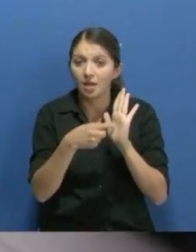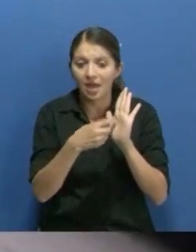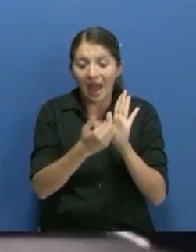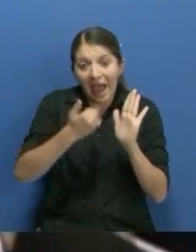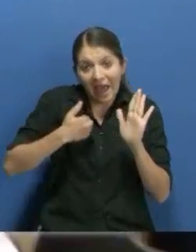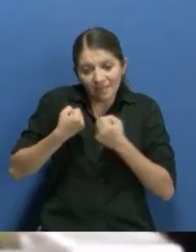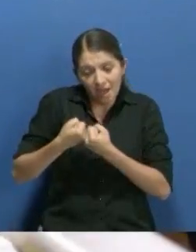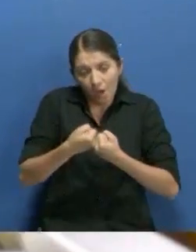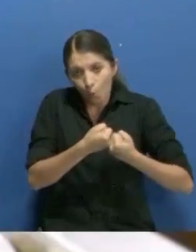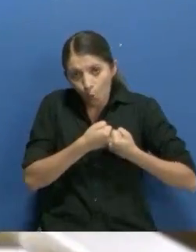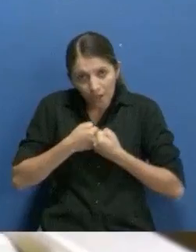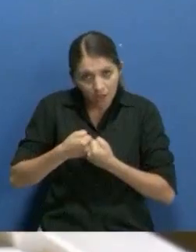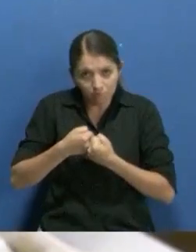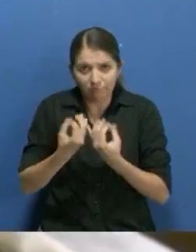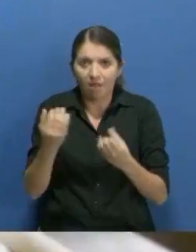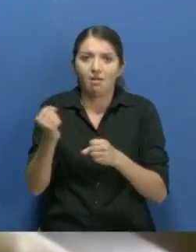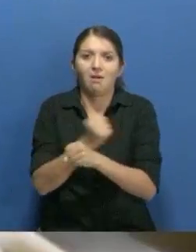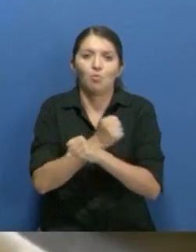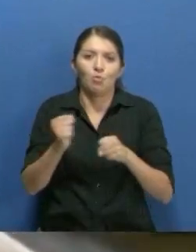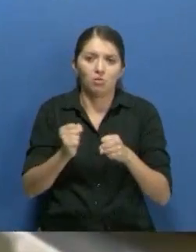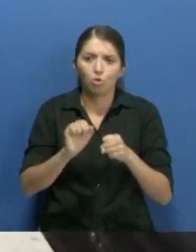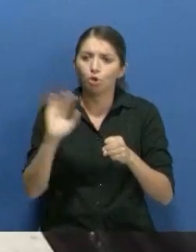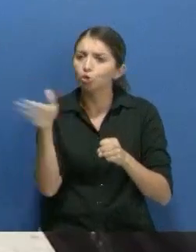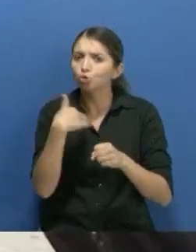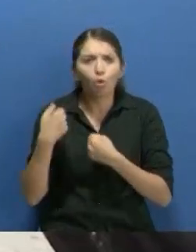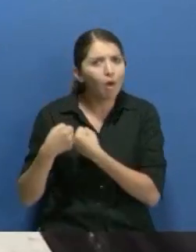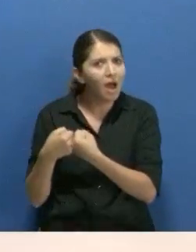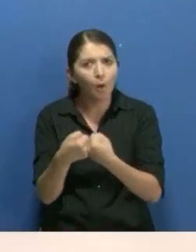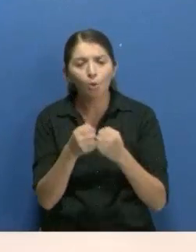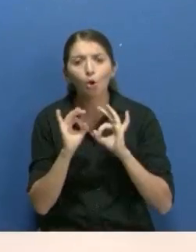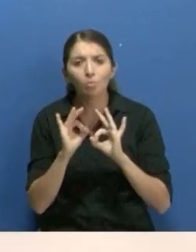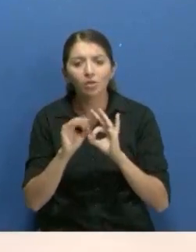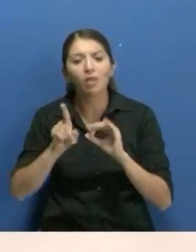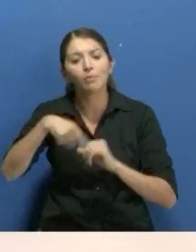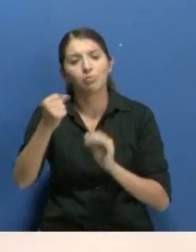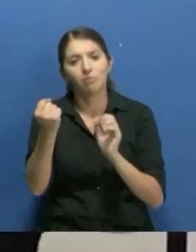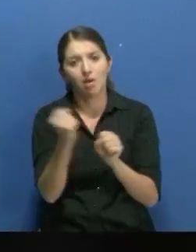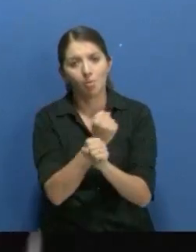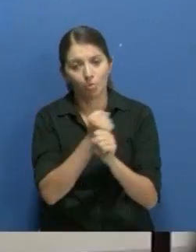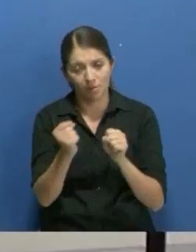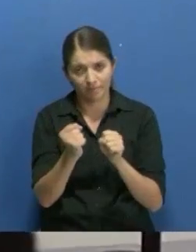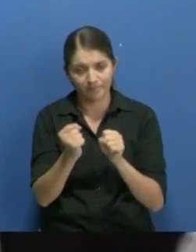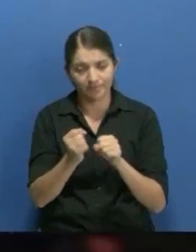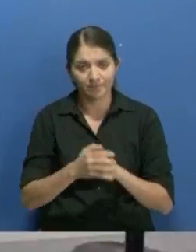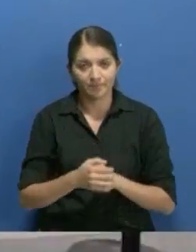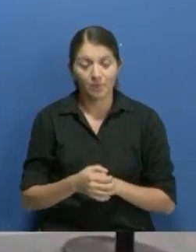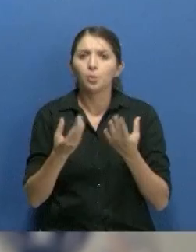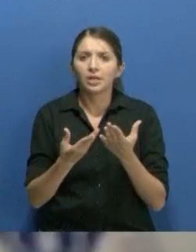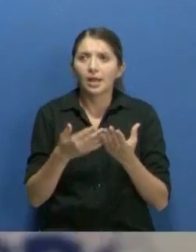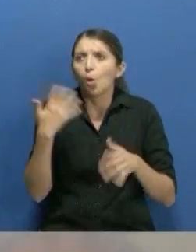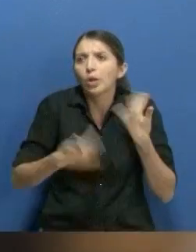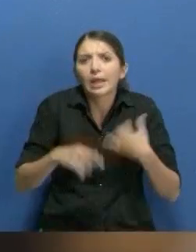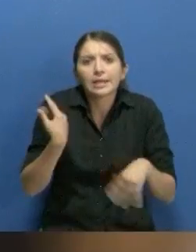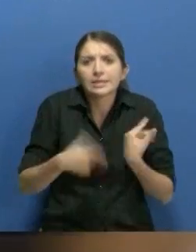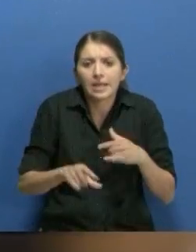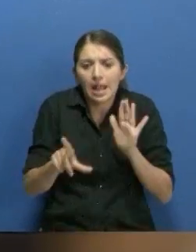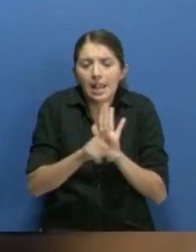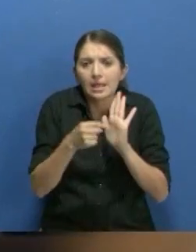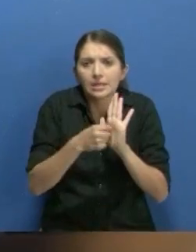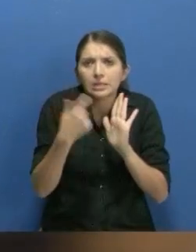decir de esta reforma a la ley migratoria? ¿Qué cambios radicales hubo? ¿Cómo lo tomaron? Bien. Primero me